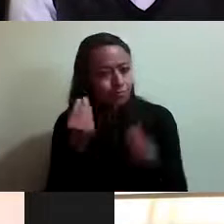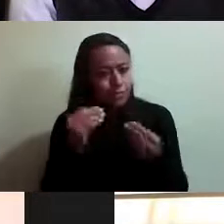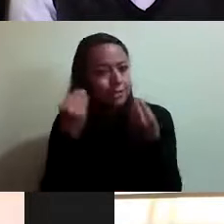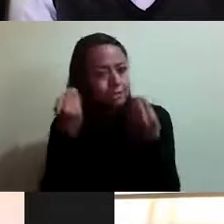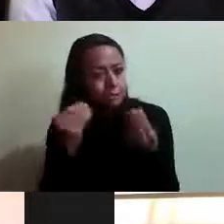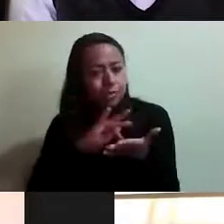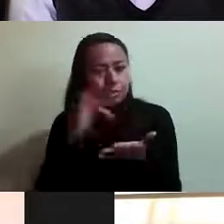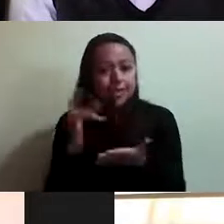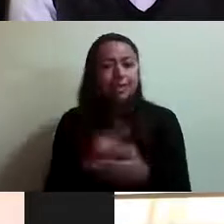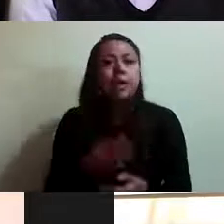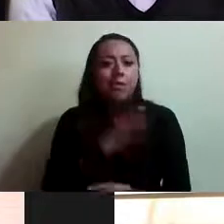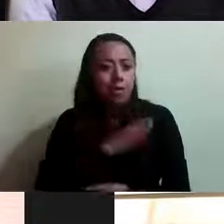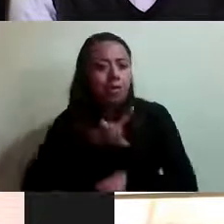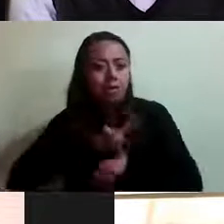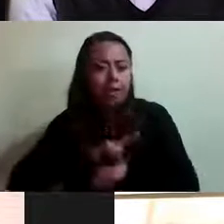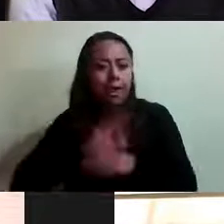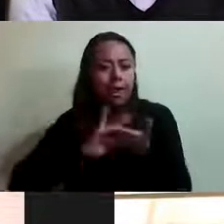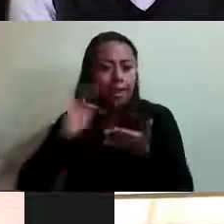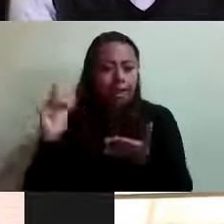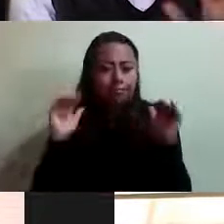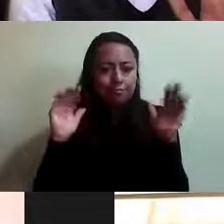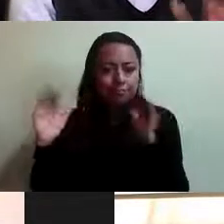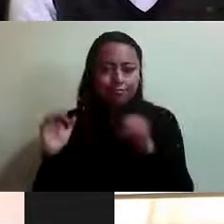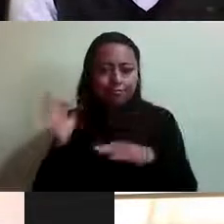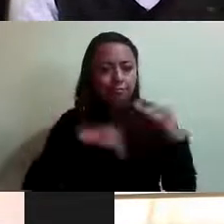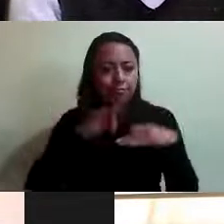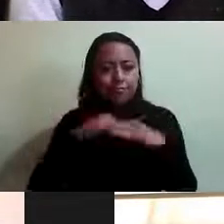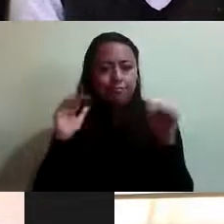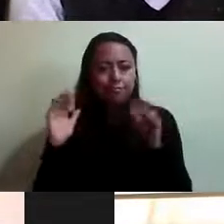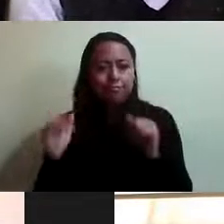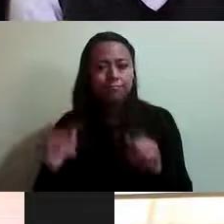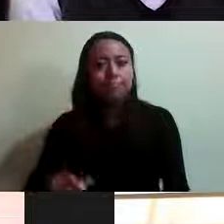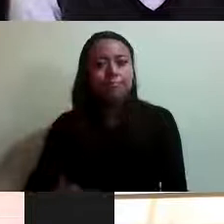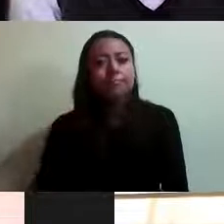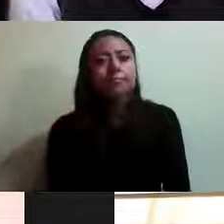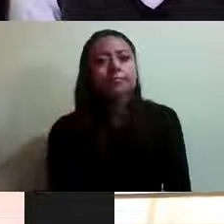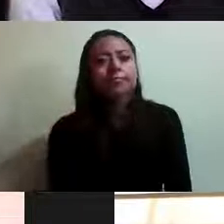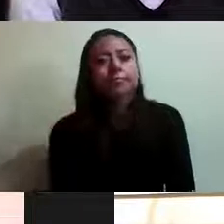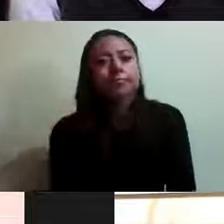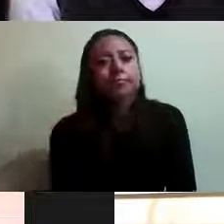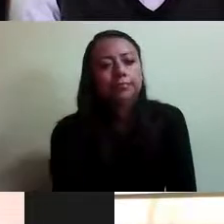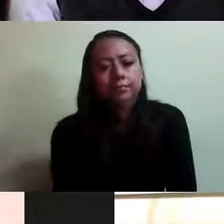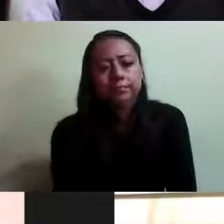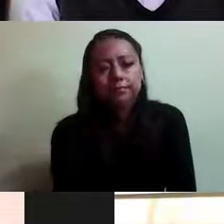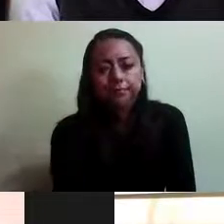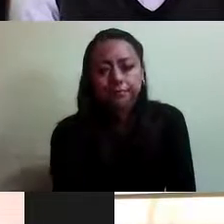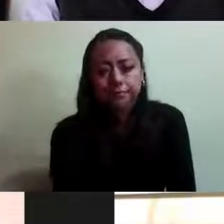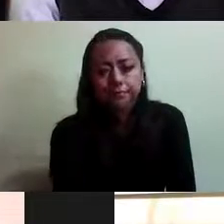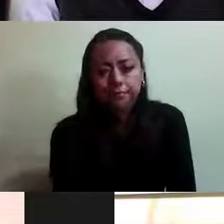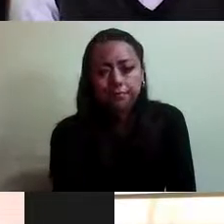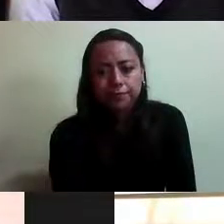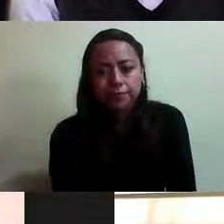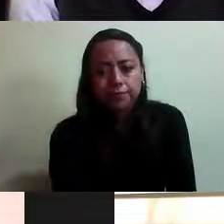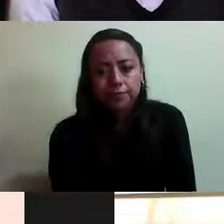día. Muchas gracias. Muy buenos días a todas y todos ustedes. Gracias, buen día. Gracias. Un abrazo, buen